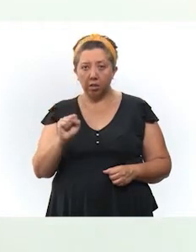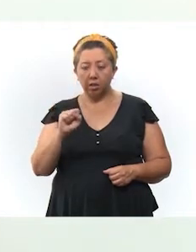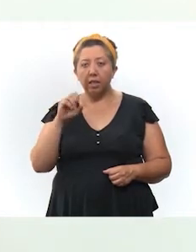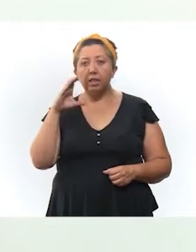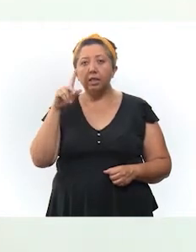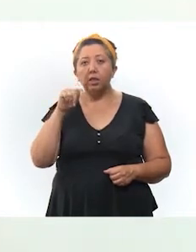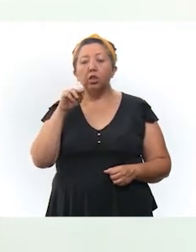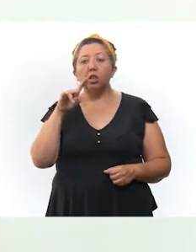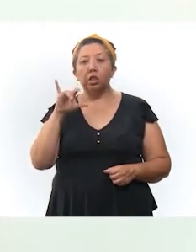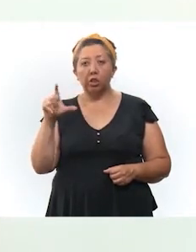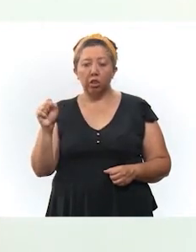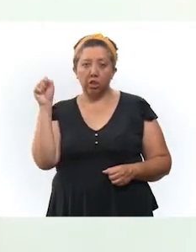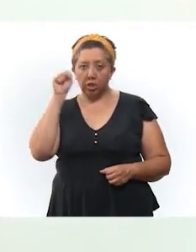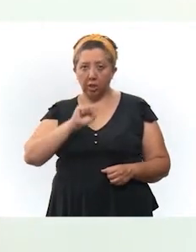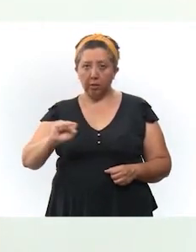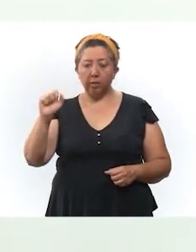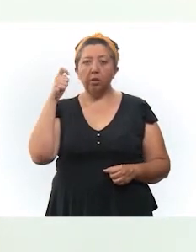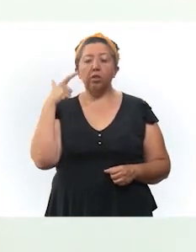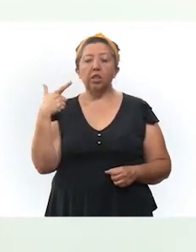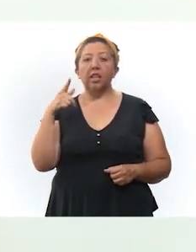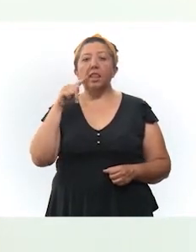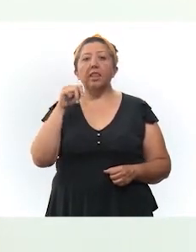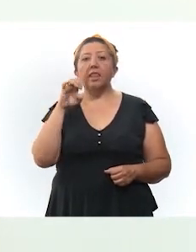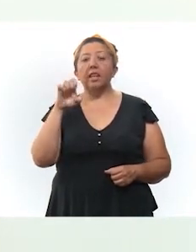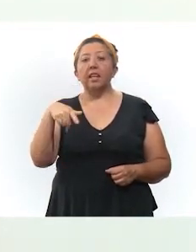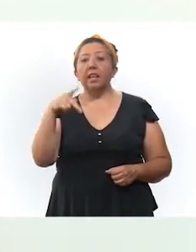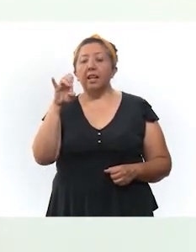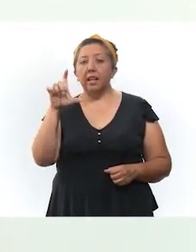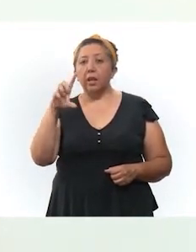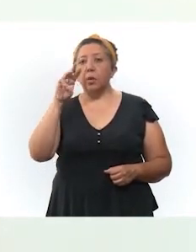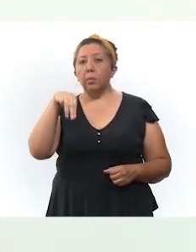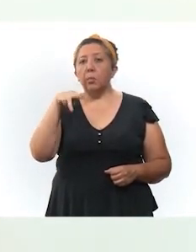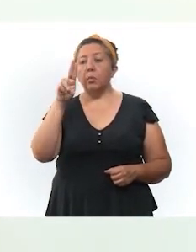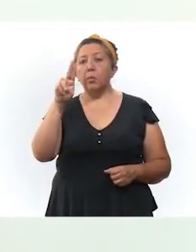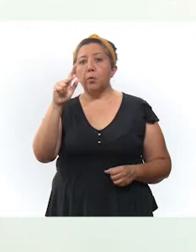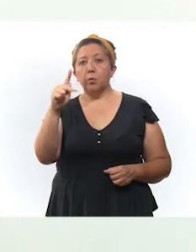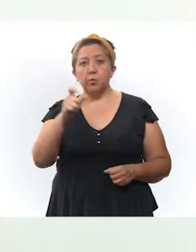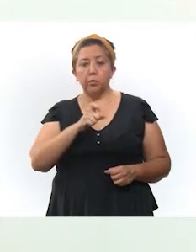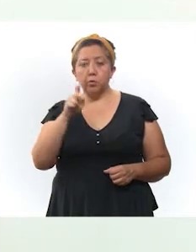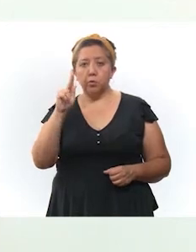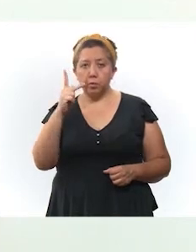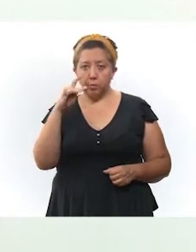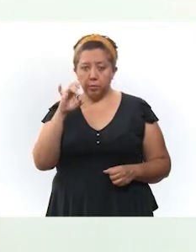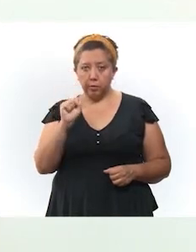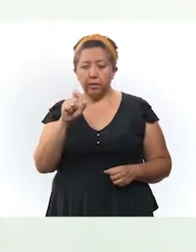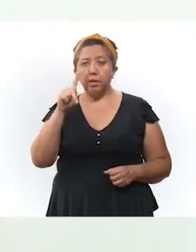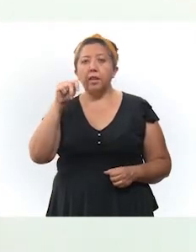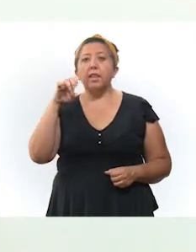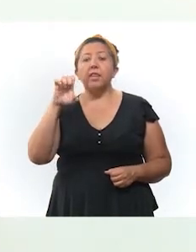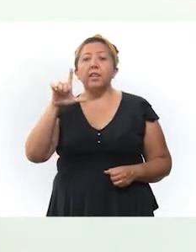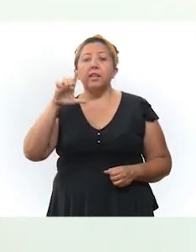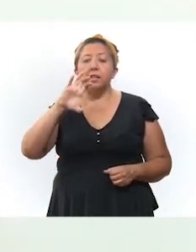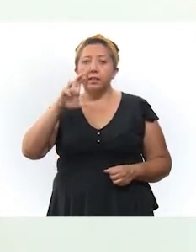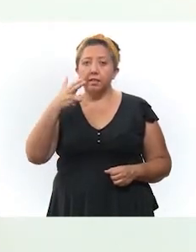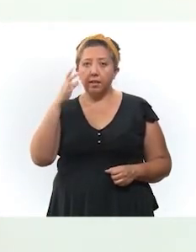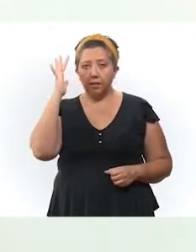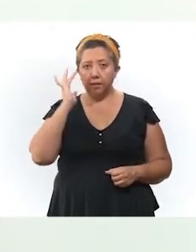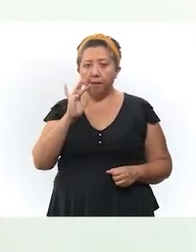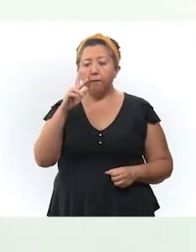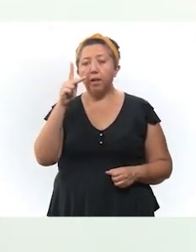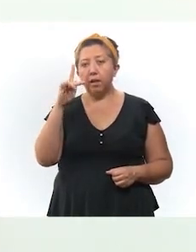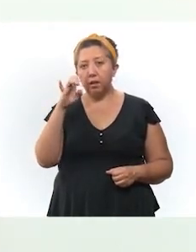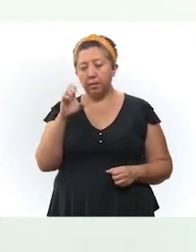y Cenotillo. Sábado 7, Tecal de Venegas, Muxupip, Silam de Bravo, Telchac Puerto, San